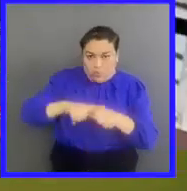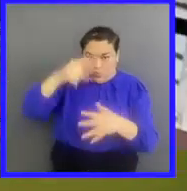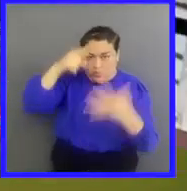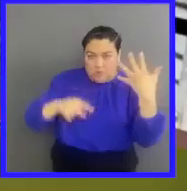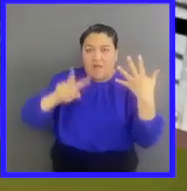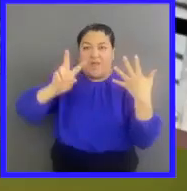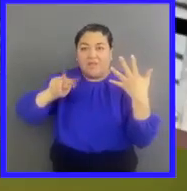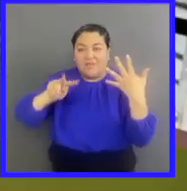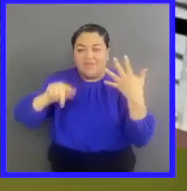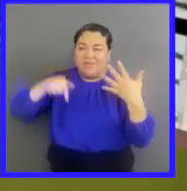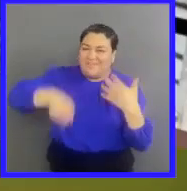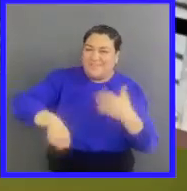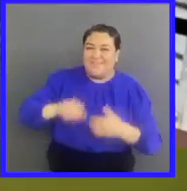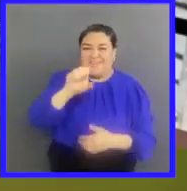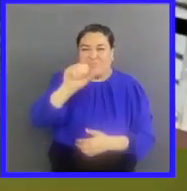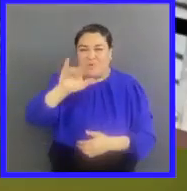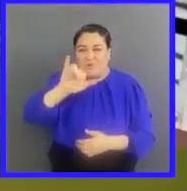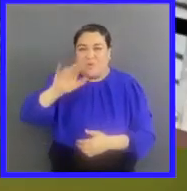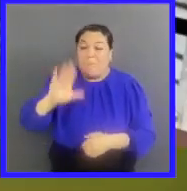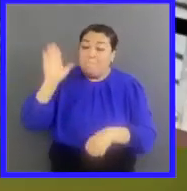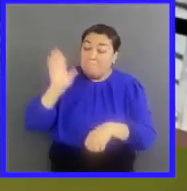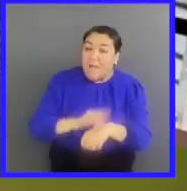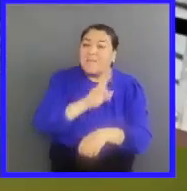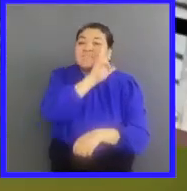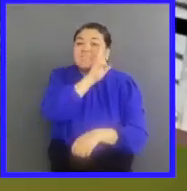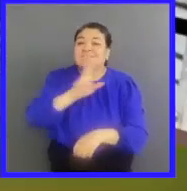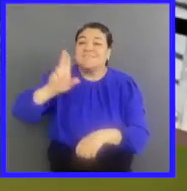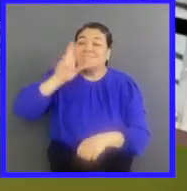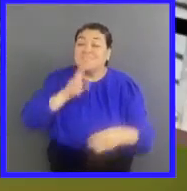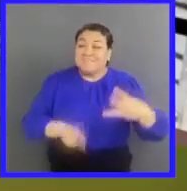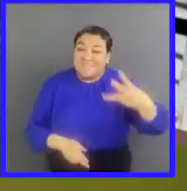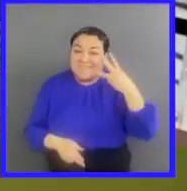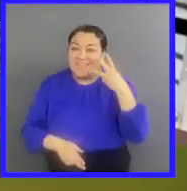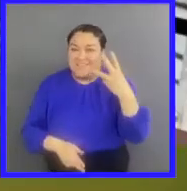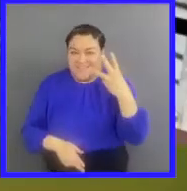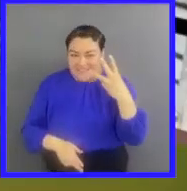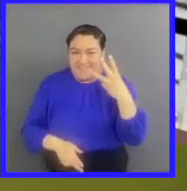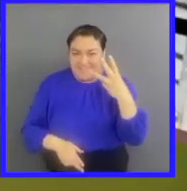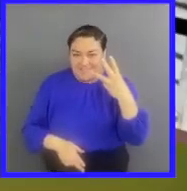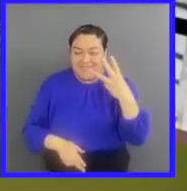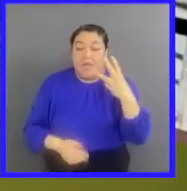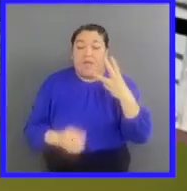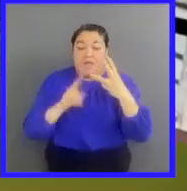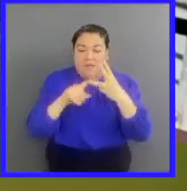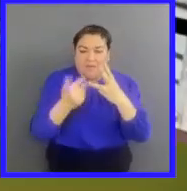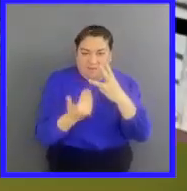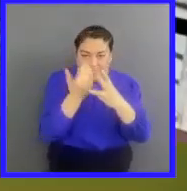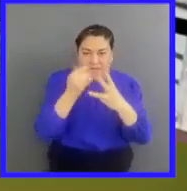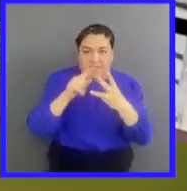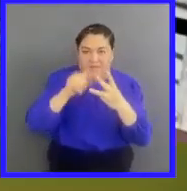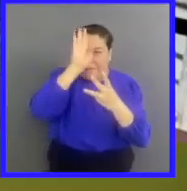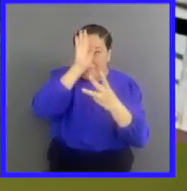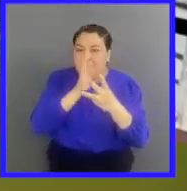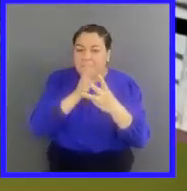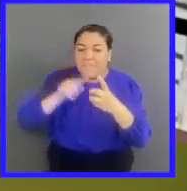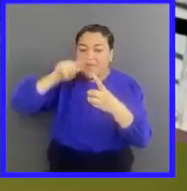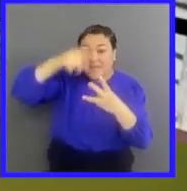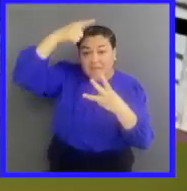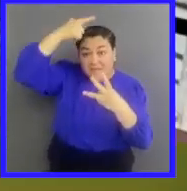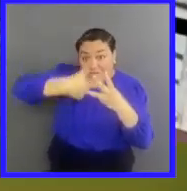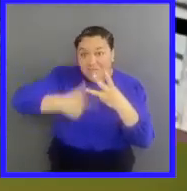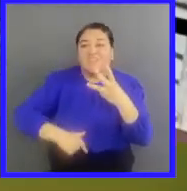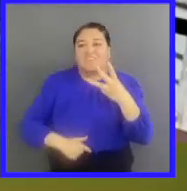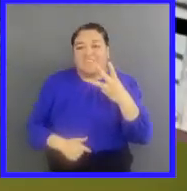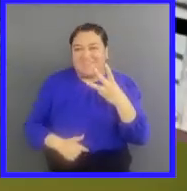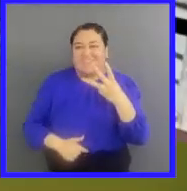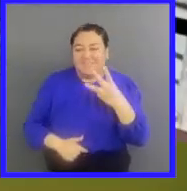Corte, ampliará su oferta informativa con 3 noticiarios diarios, uno matutino, otro vespertino y otro nocturno. Esté